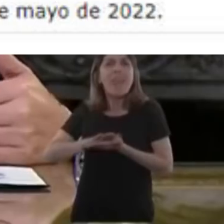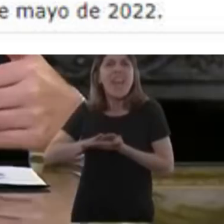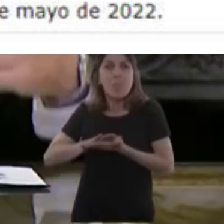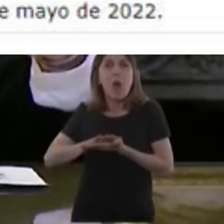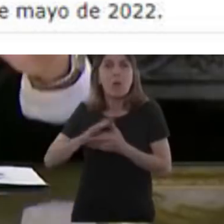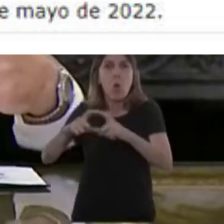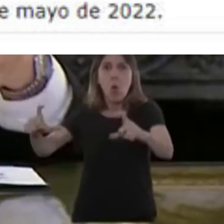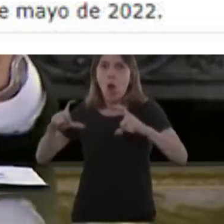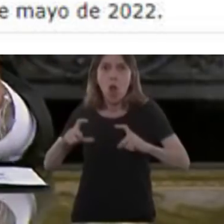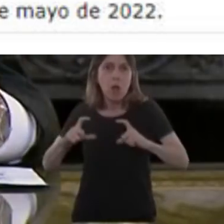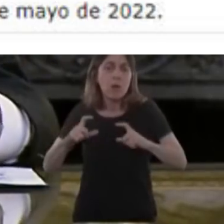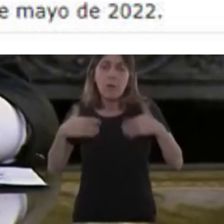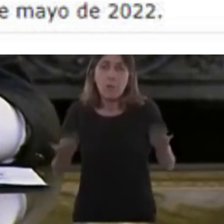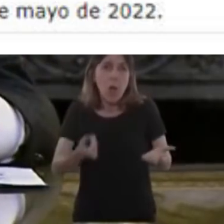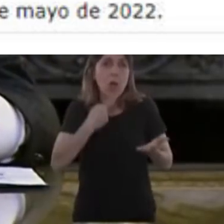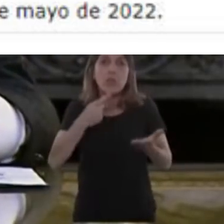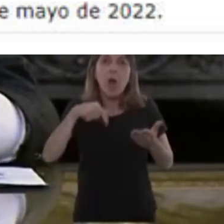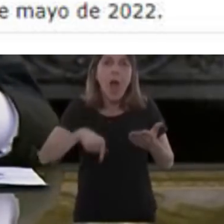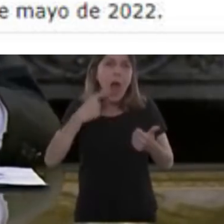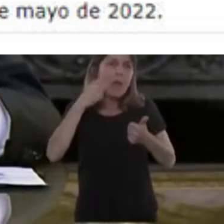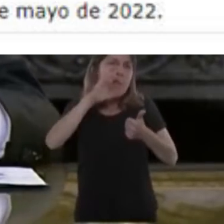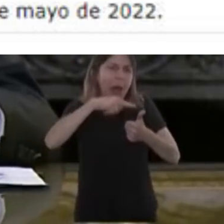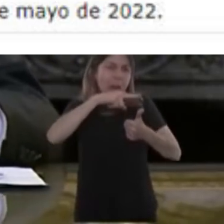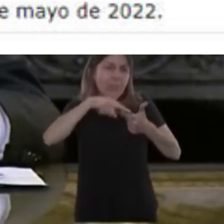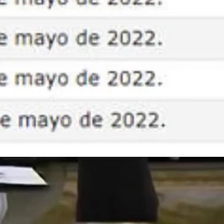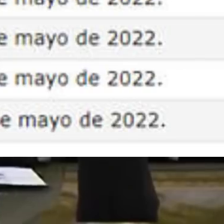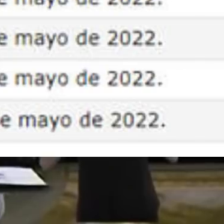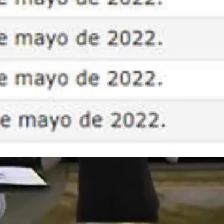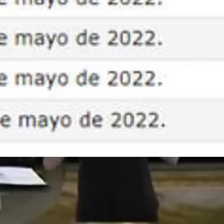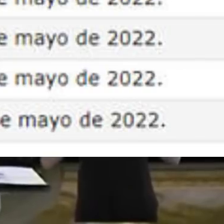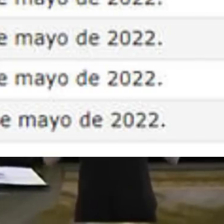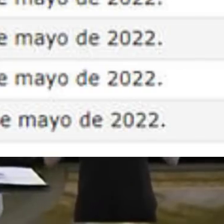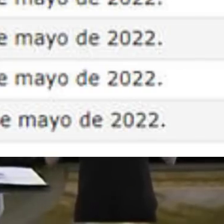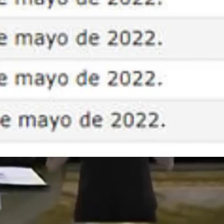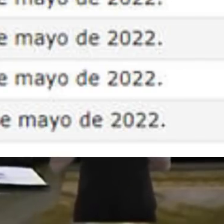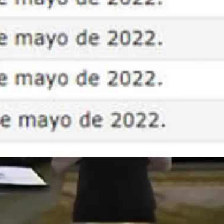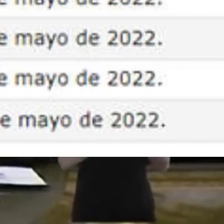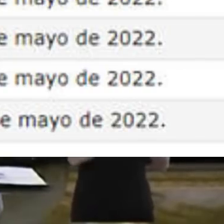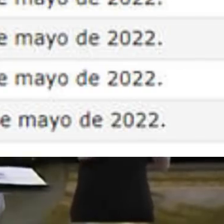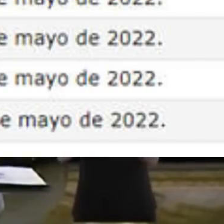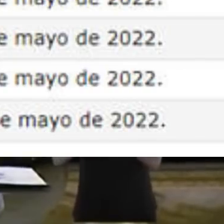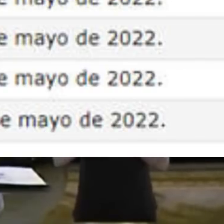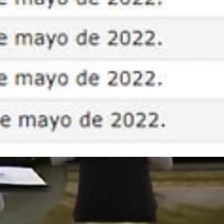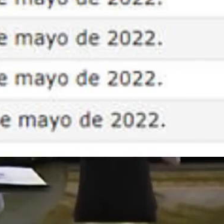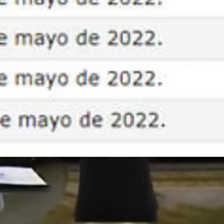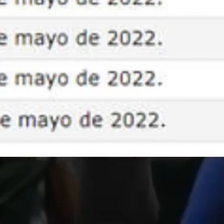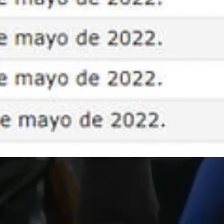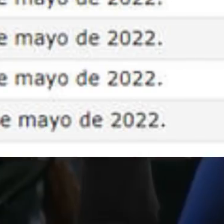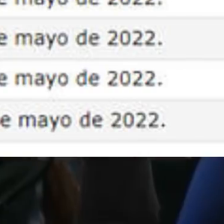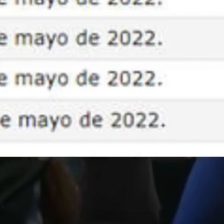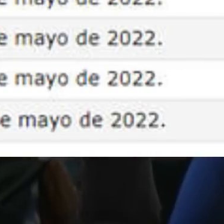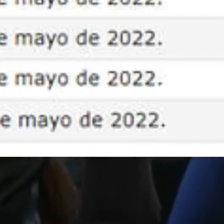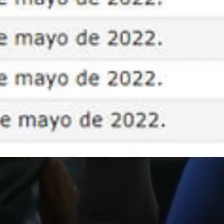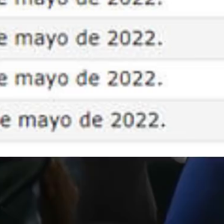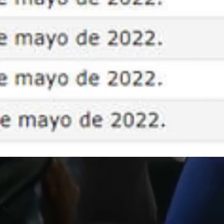mayo y también comenzará para los jubilados y pensionados con haberes menores a los 36.000 pesos el lunes 9 de mayo,